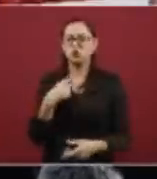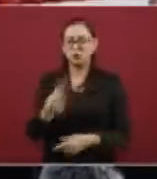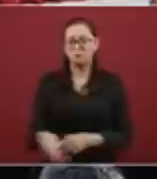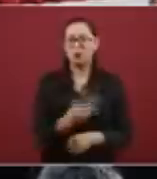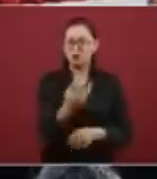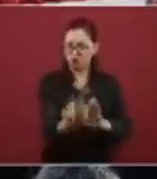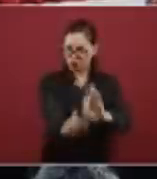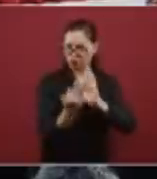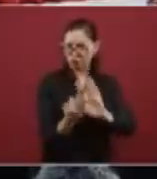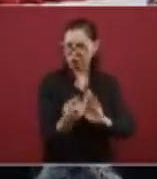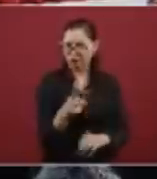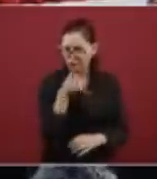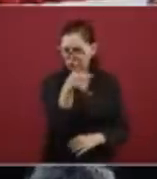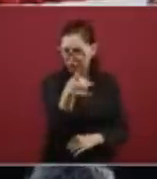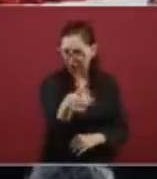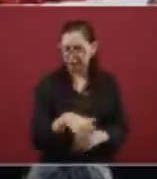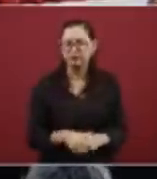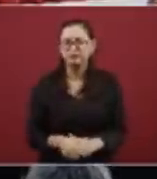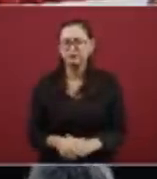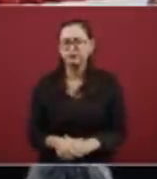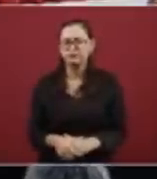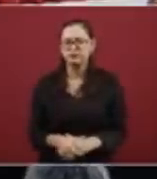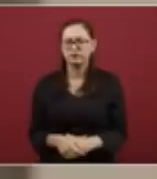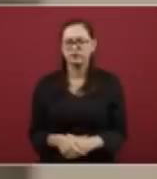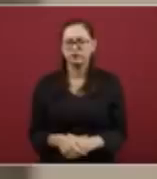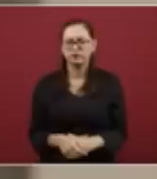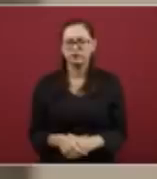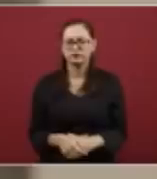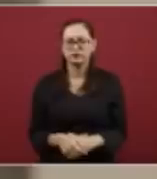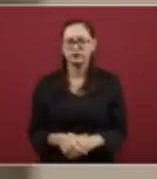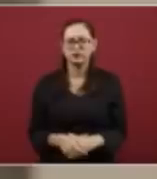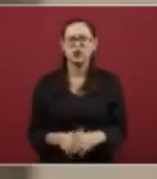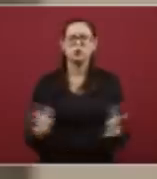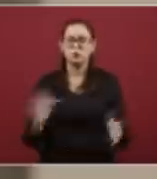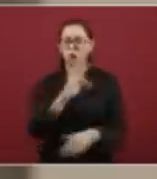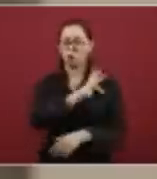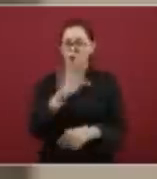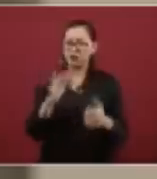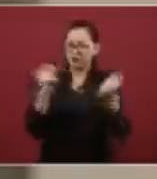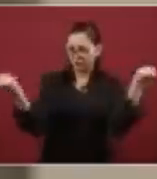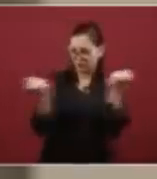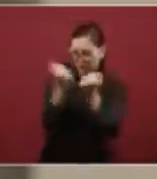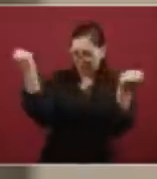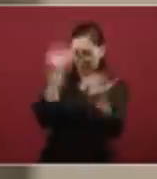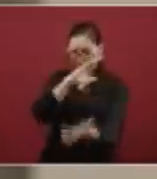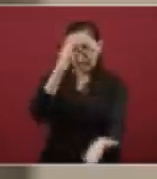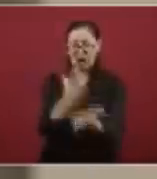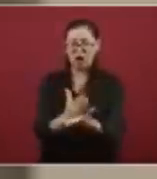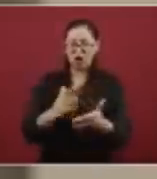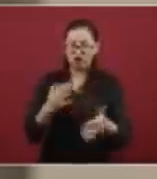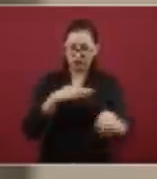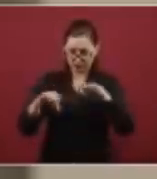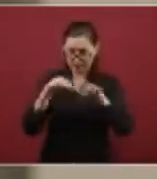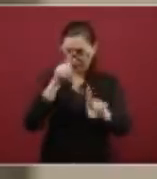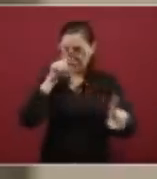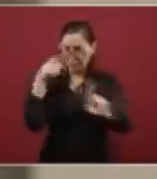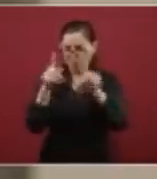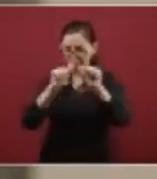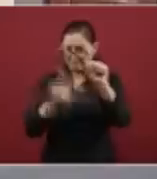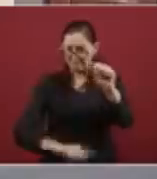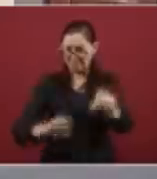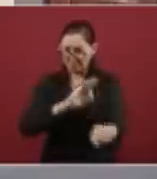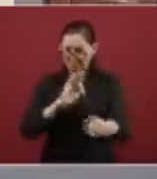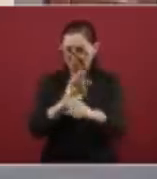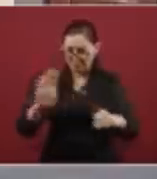directamente, a preguntarle, ¿podemos parar con esta confrontación y empezar a trabajar a favor de México? Muchas gracias,